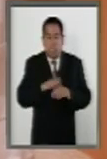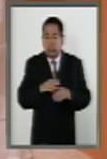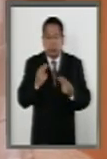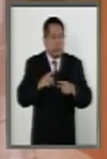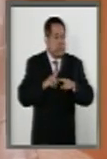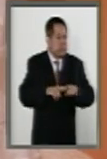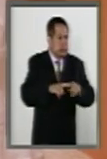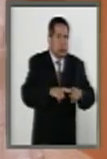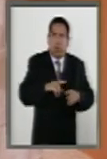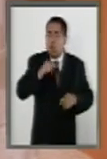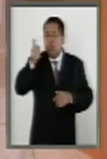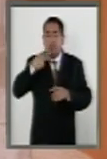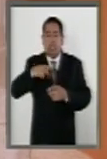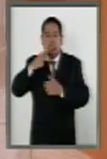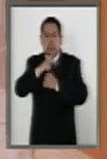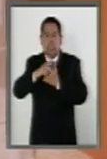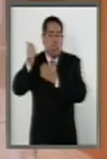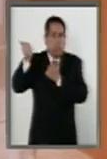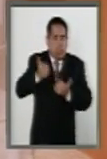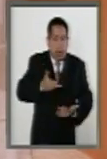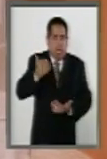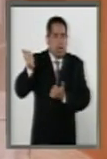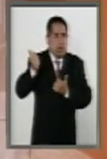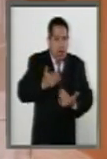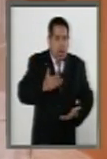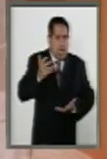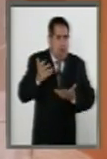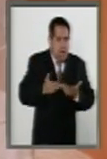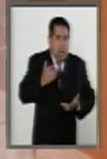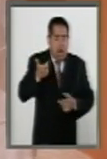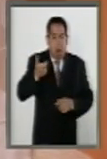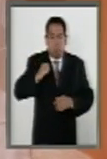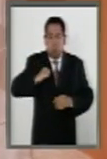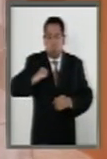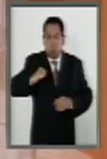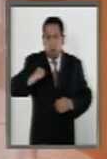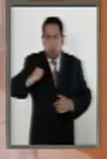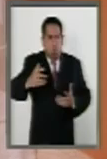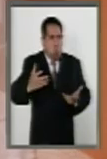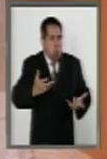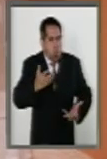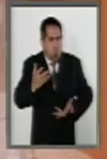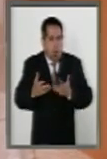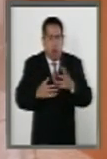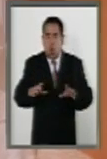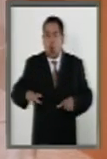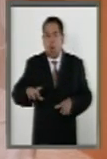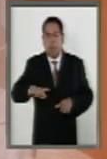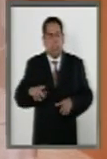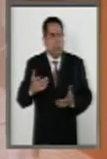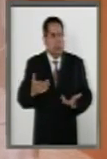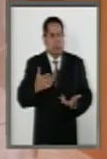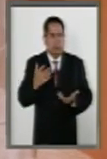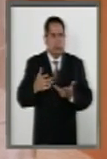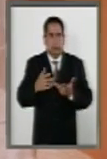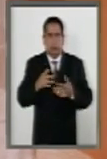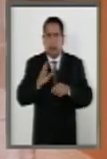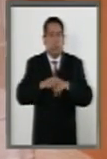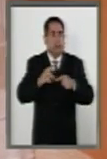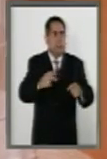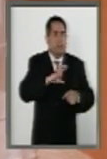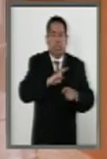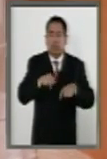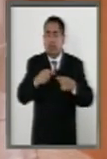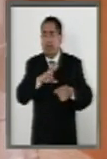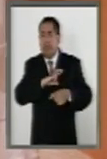dependientes de las importaciones y como estas van en aumento, el gobierno aceleró su privatización.